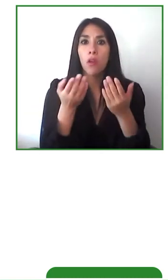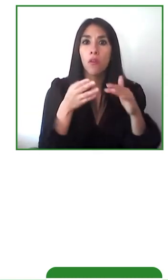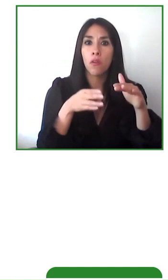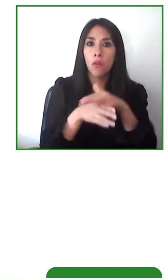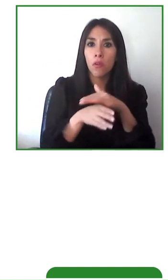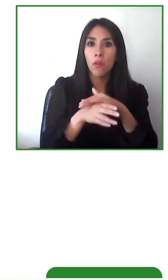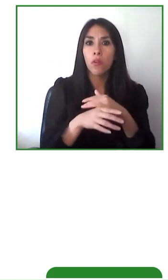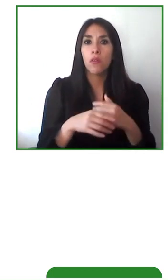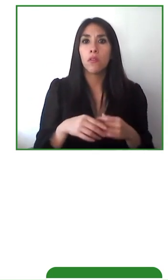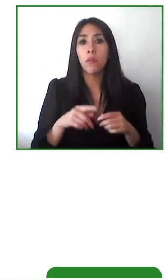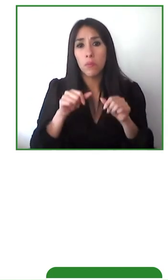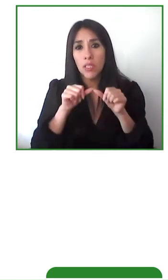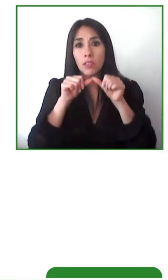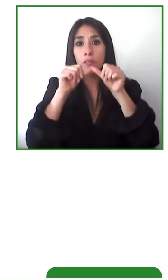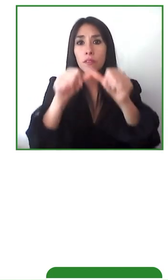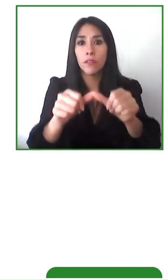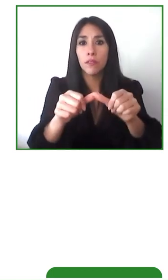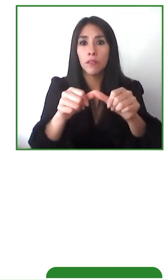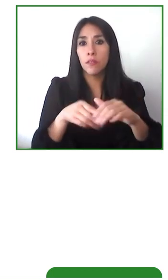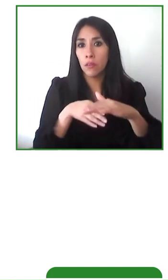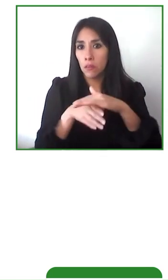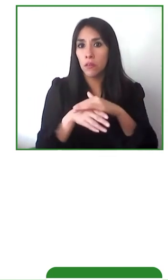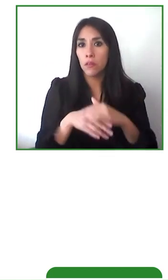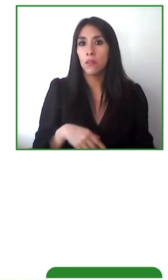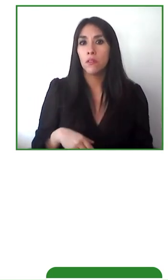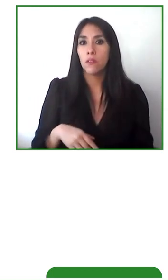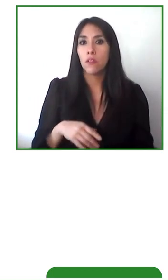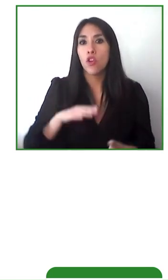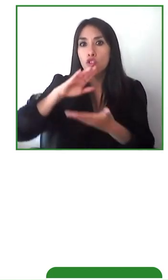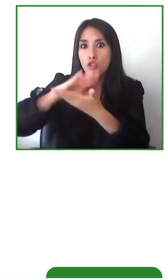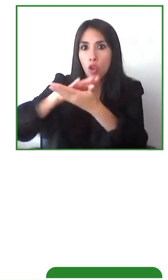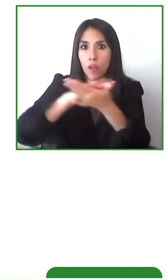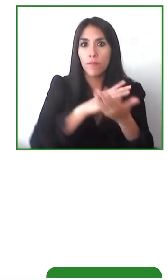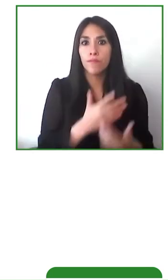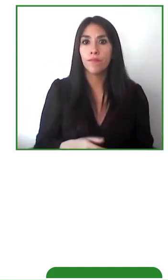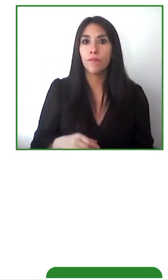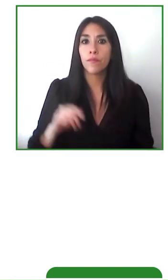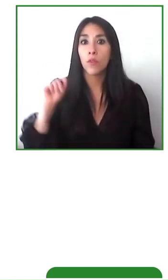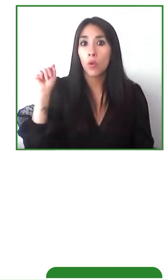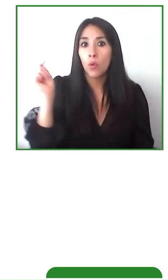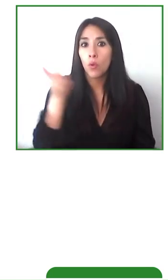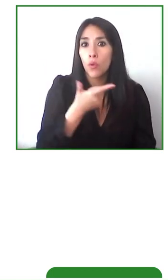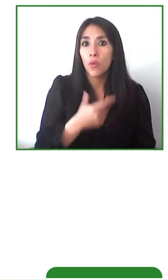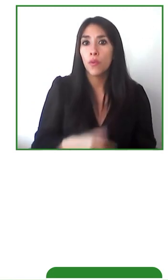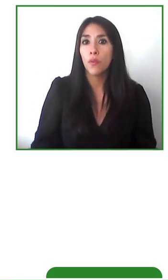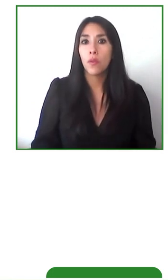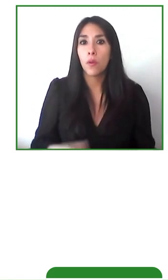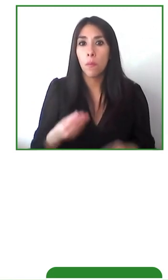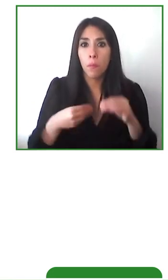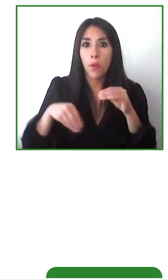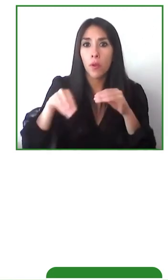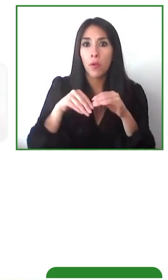sus maestras, para que todos estén más involucrados, más comprometidos, porque es todo